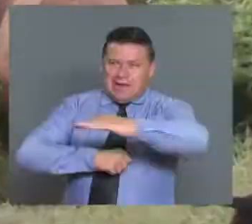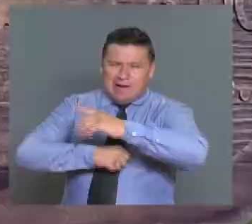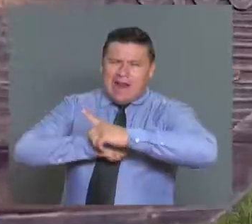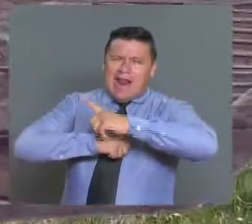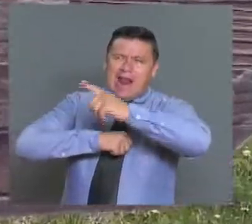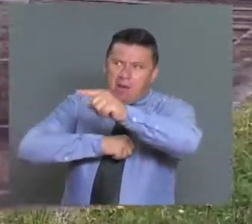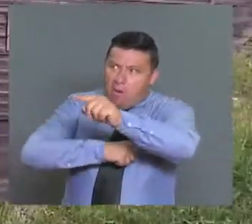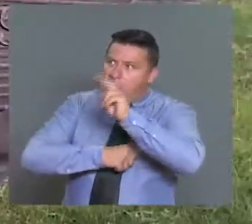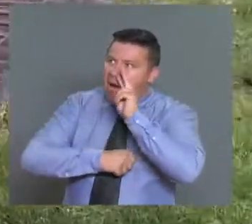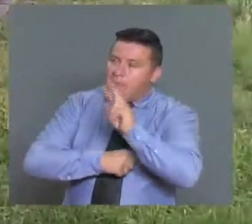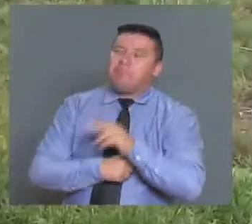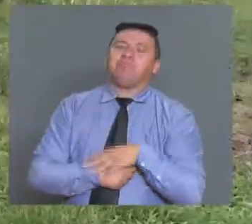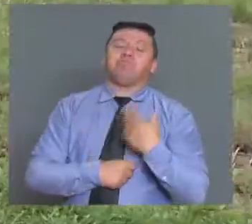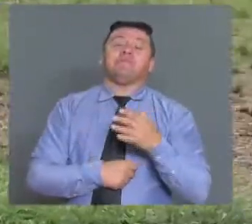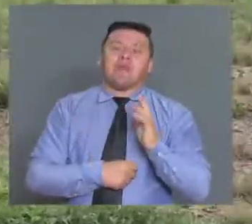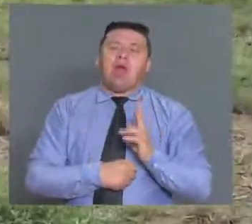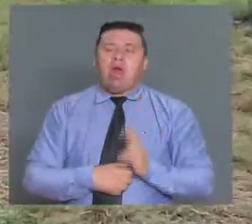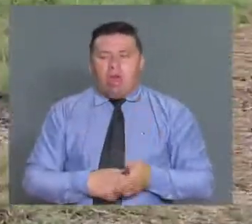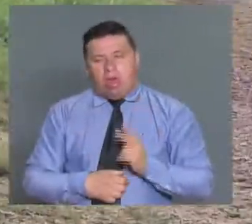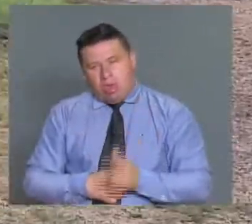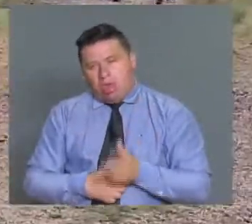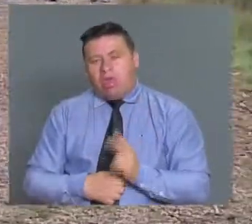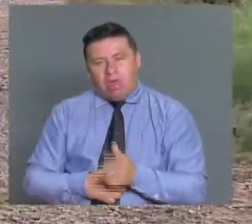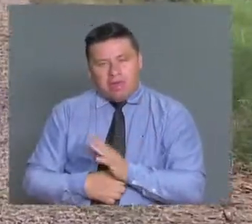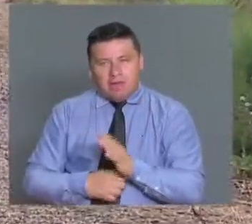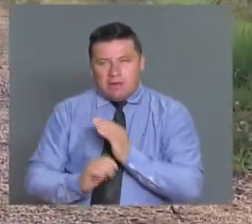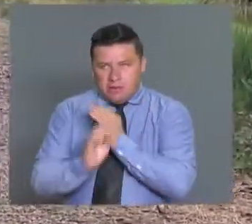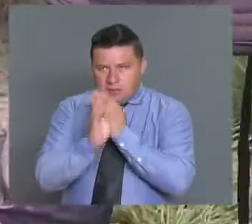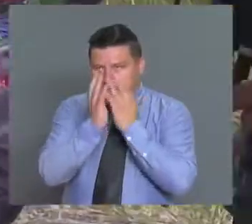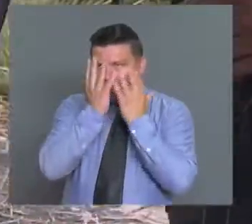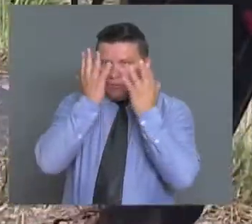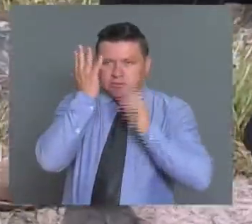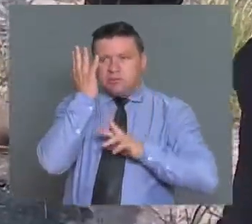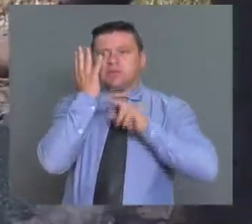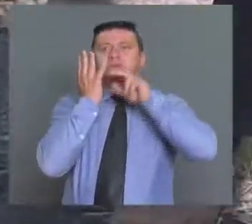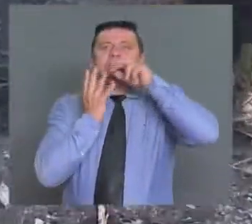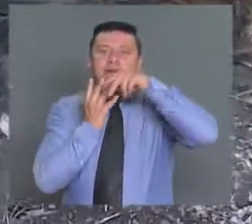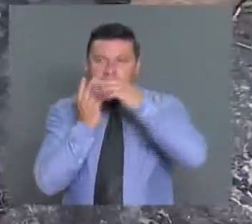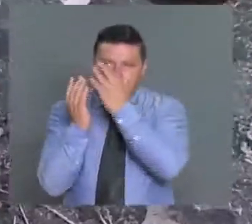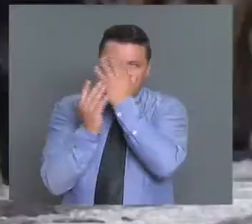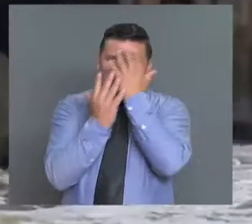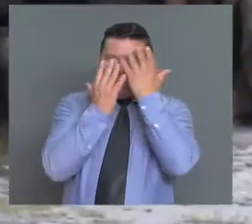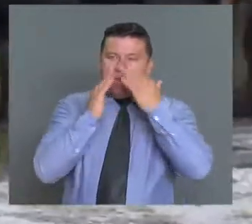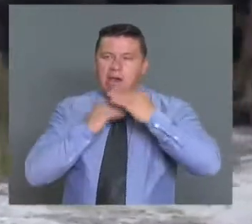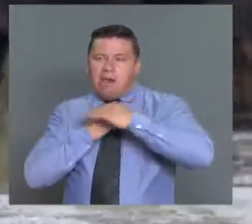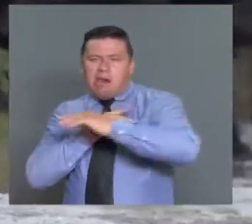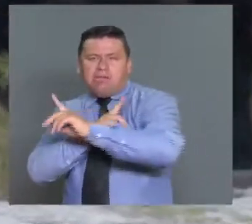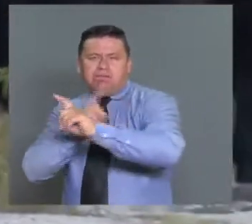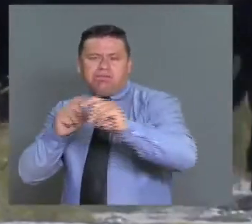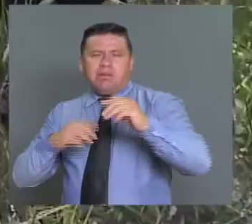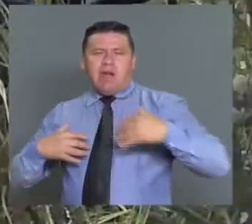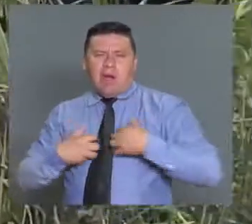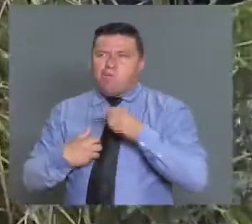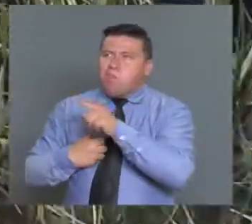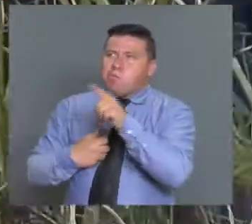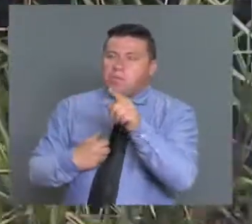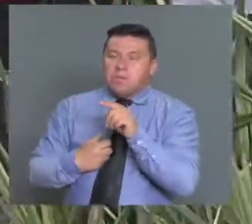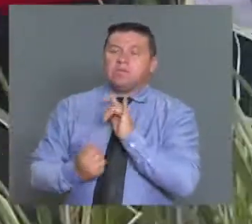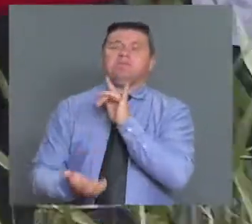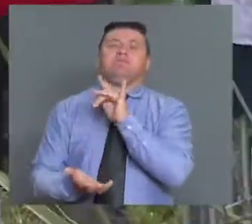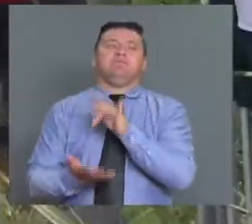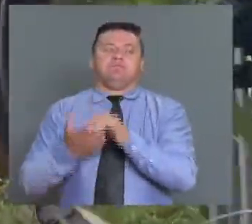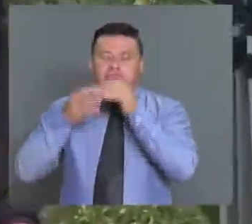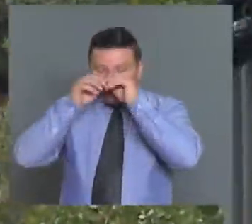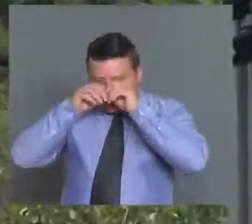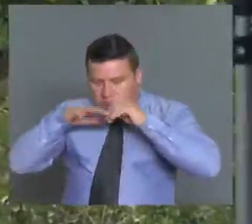distancias. Luego una caminata por senderos rodeados de vegetación nativa, nacimientos de erupción asfáltica y diversidad de fauna. Y llegó el momento